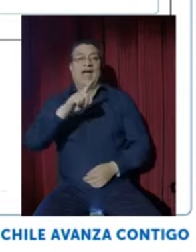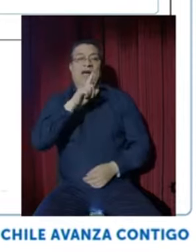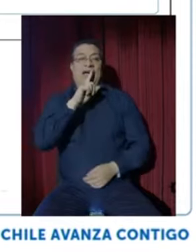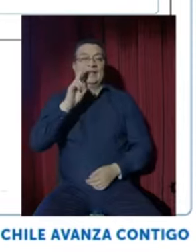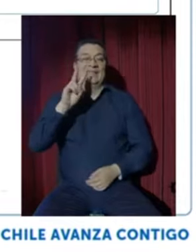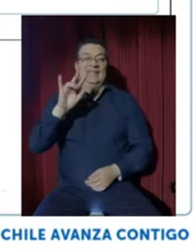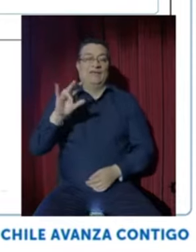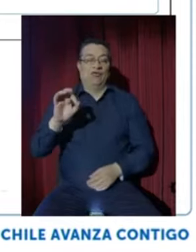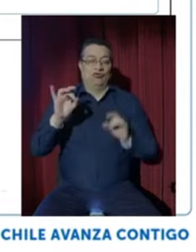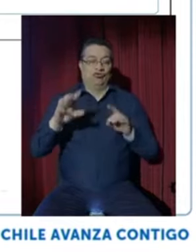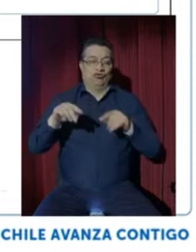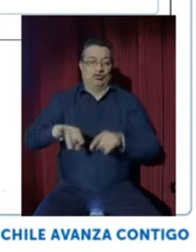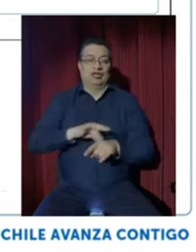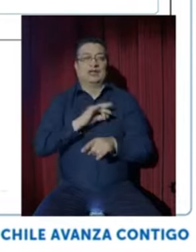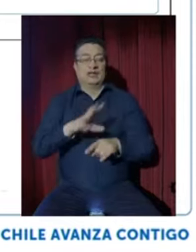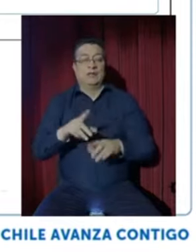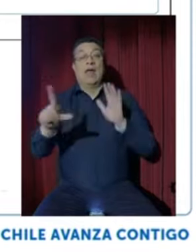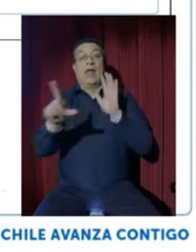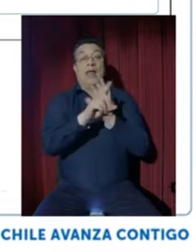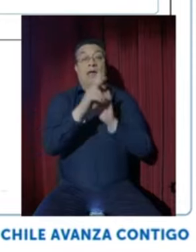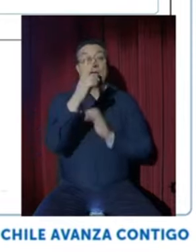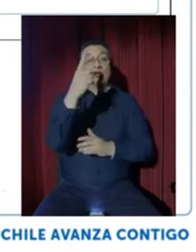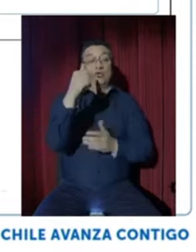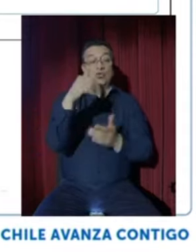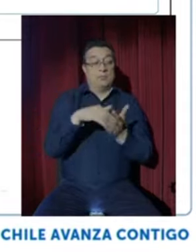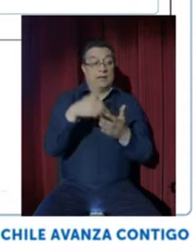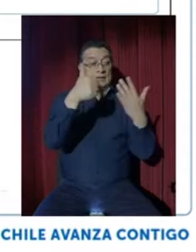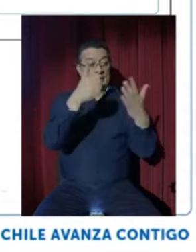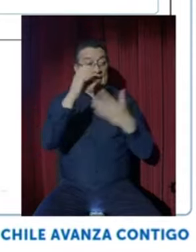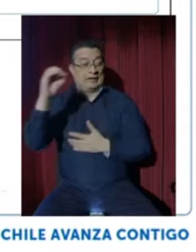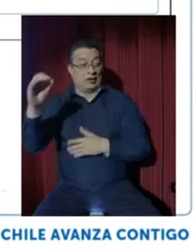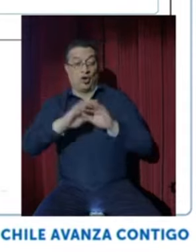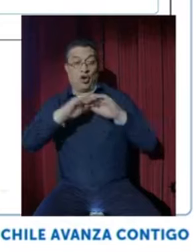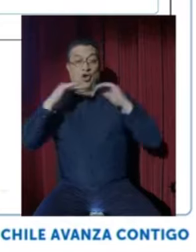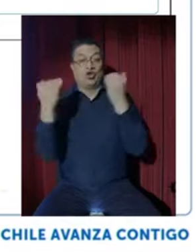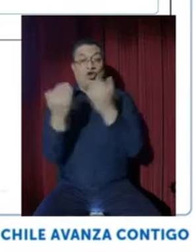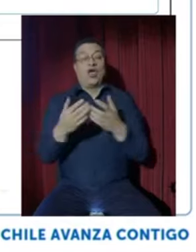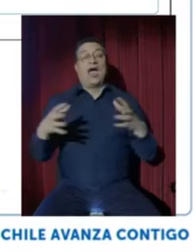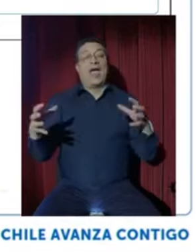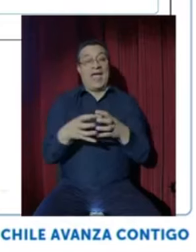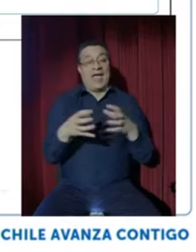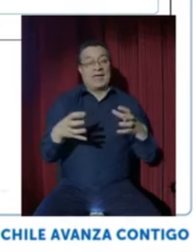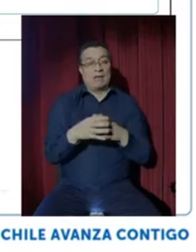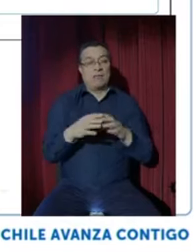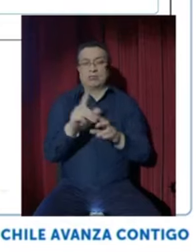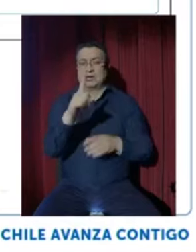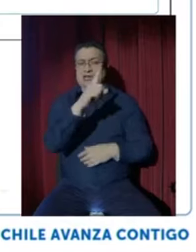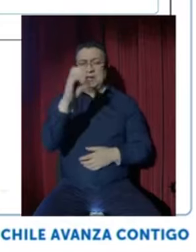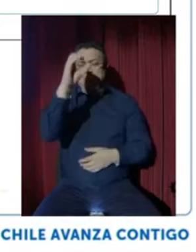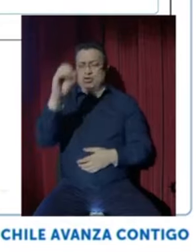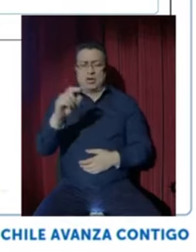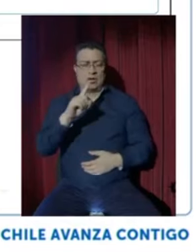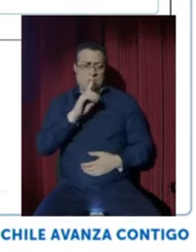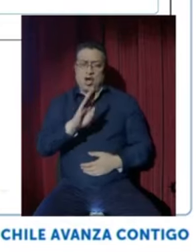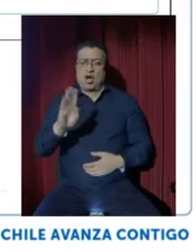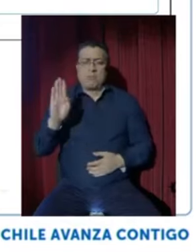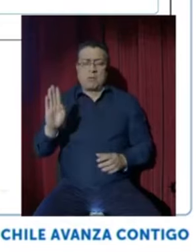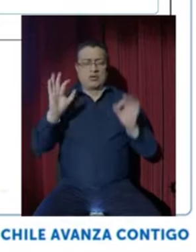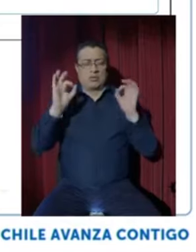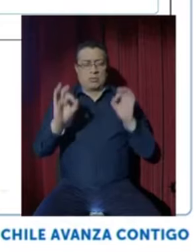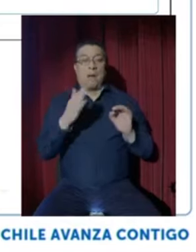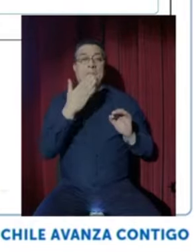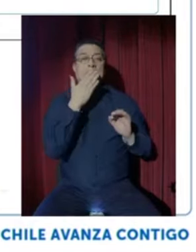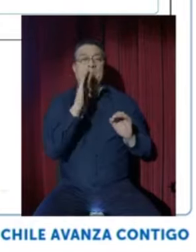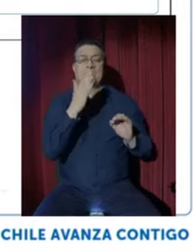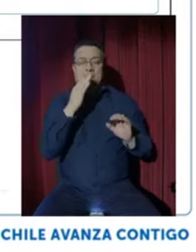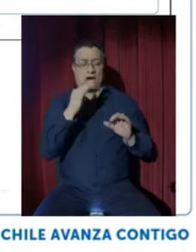desafío de implementar la ley 21,600 ahí con todos los equipos completamente comprometidos eh mejorar la